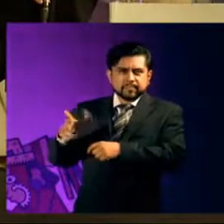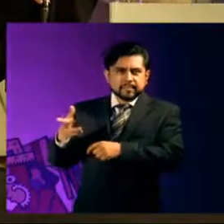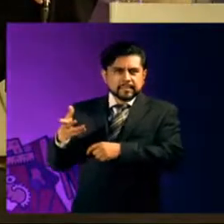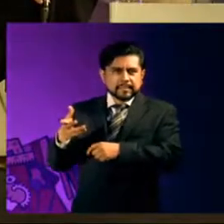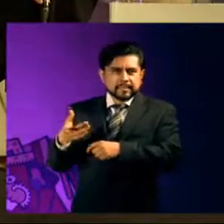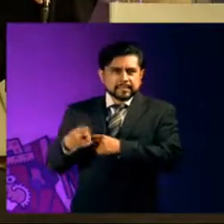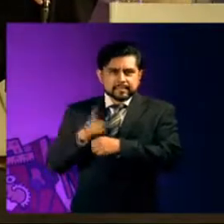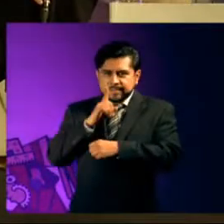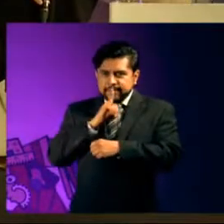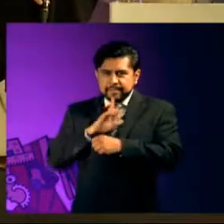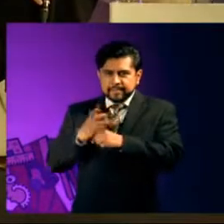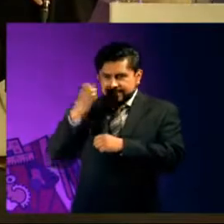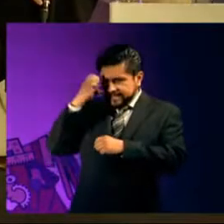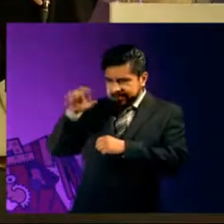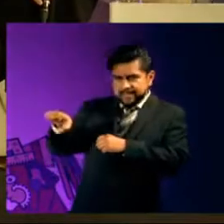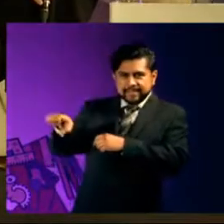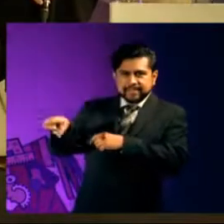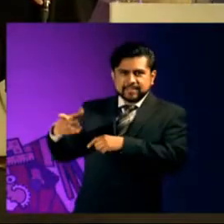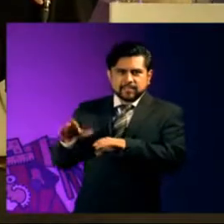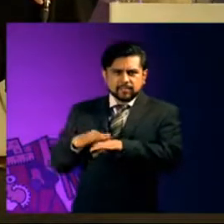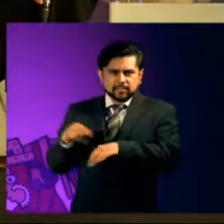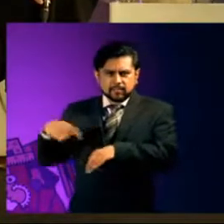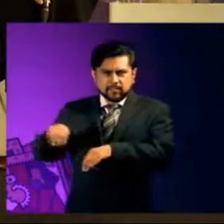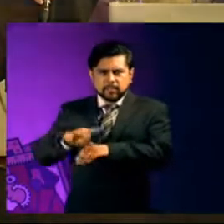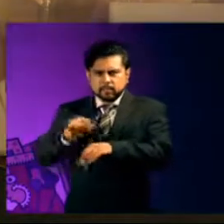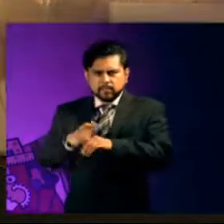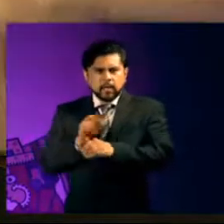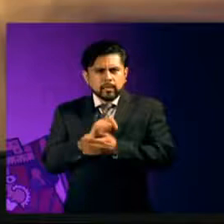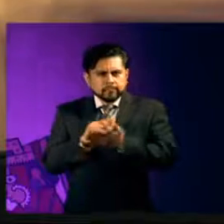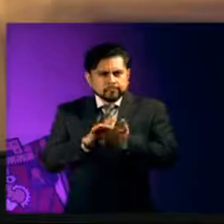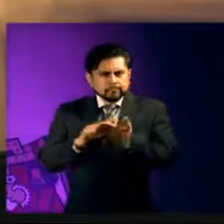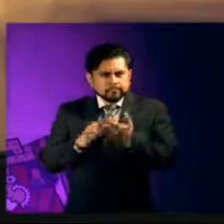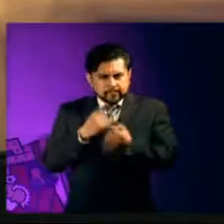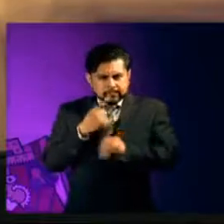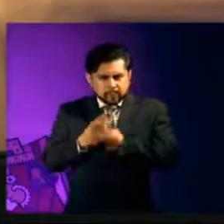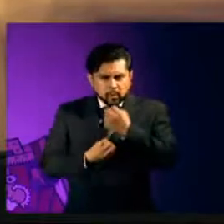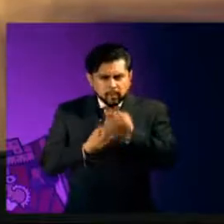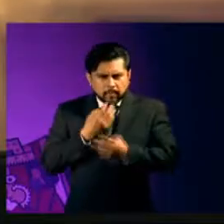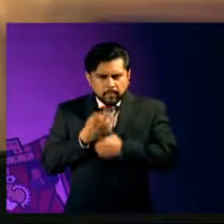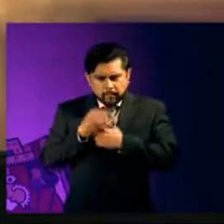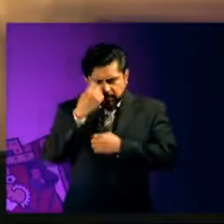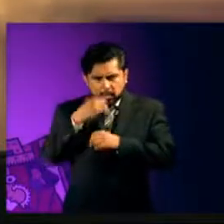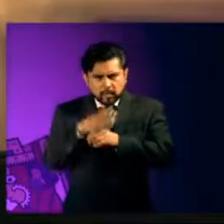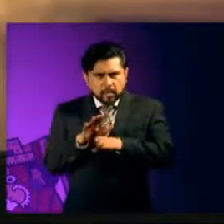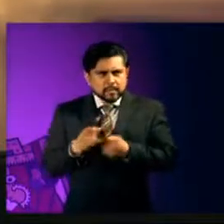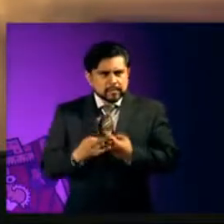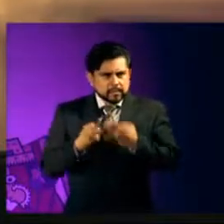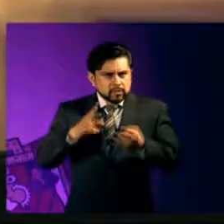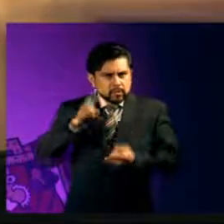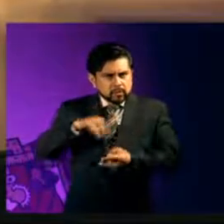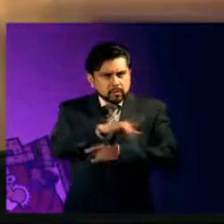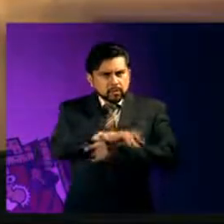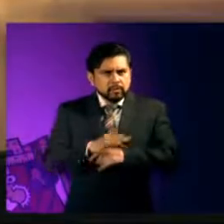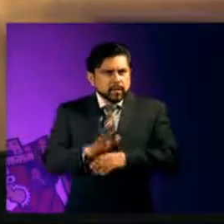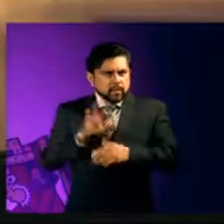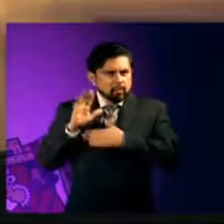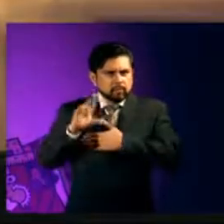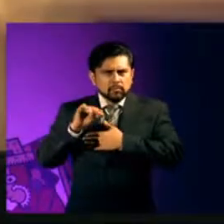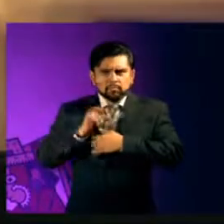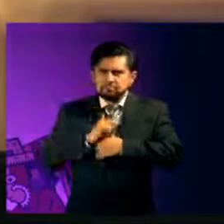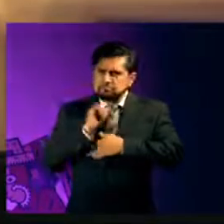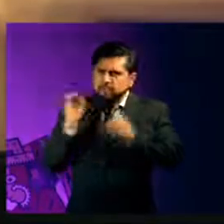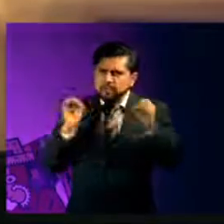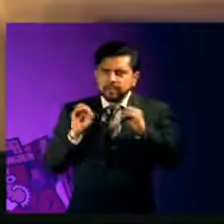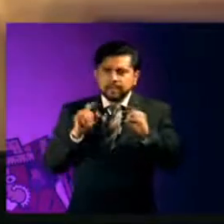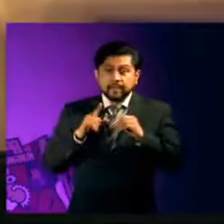de la conquista de la nueva españa y lo que los libros sobre los indios de fray bartolomé para demostrar